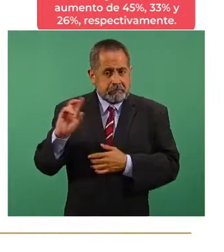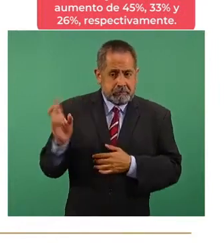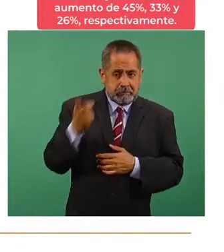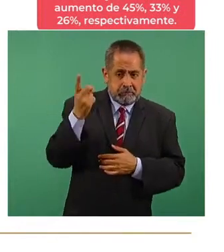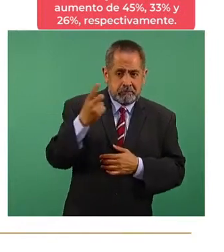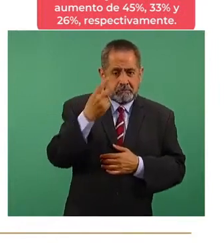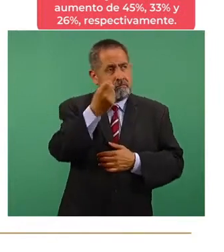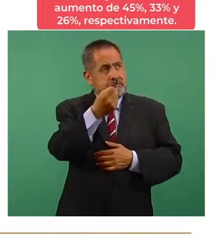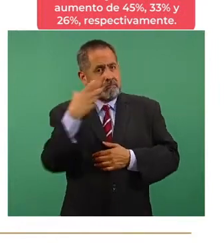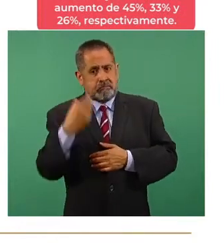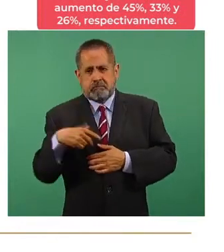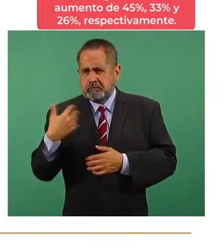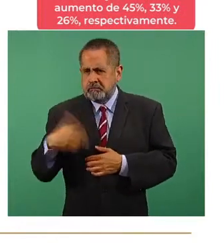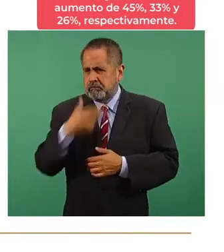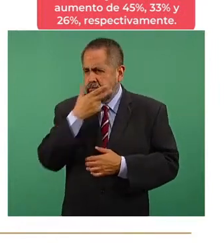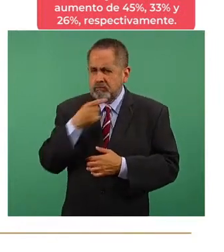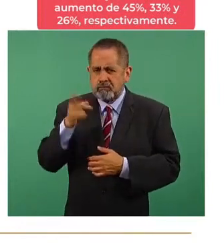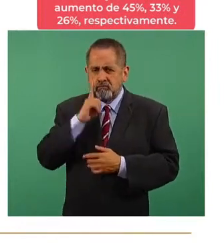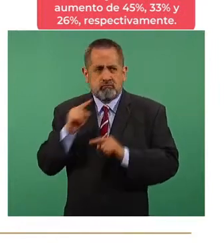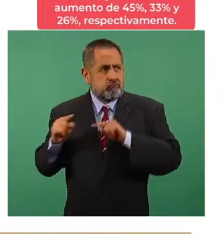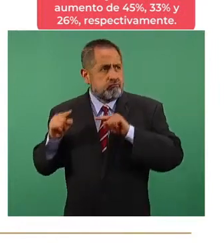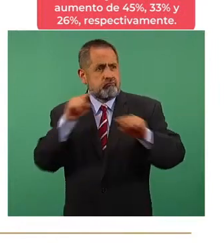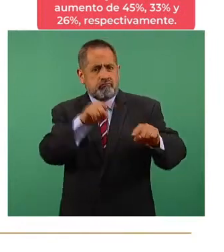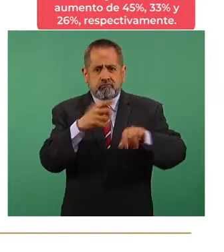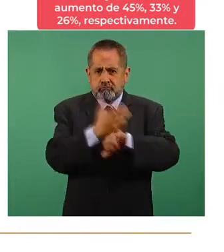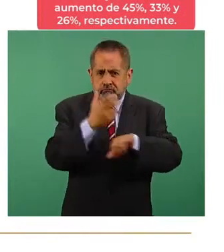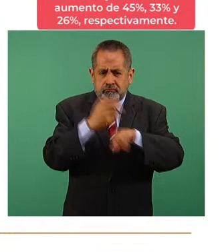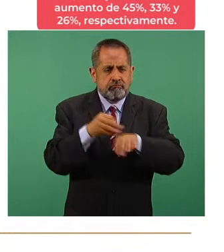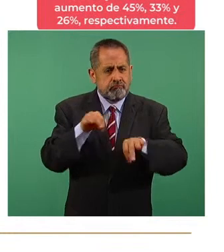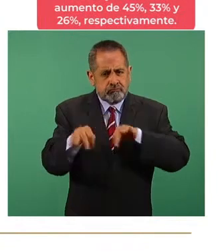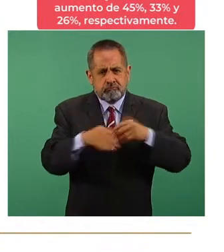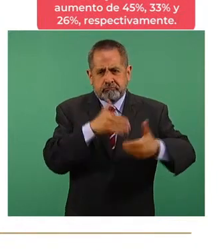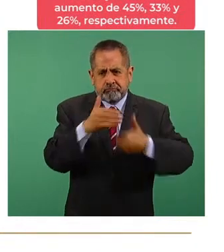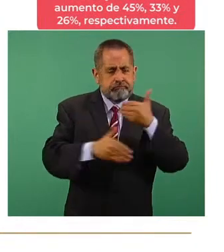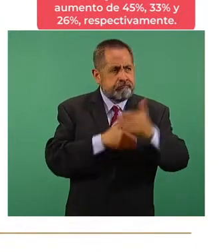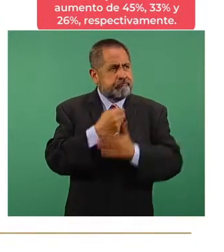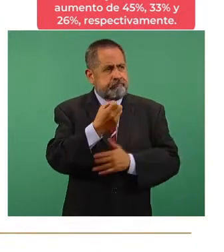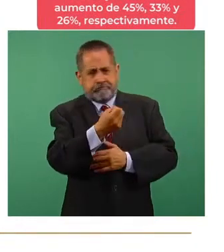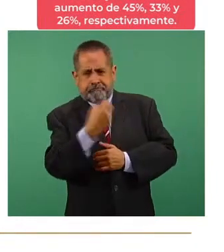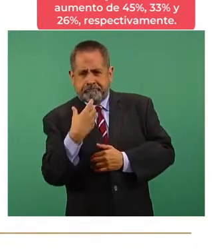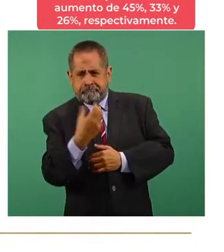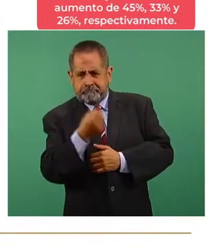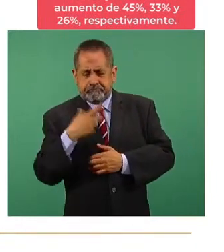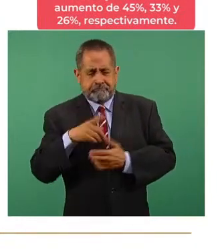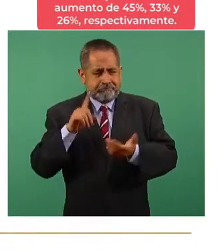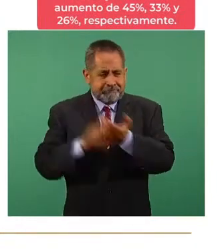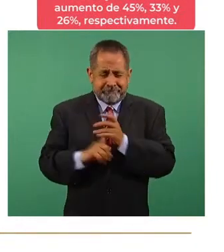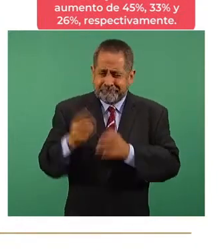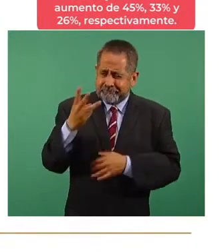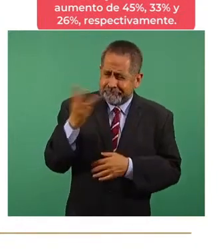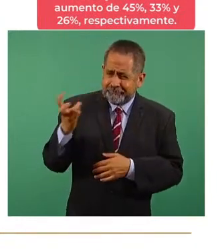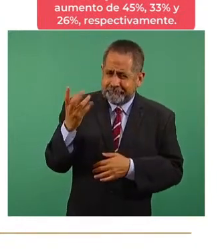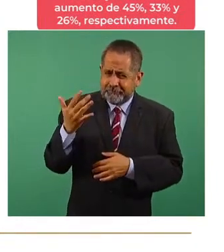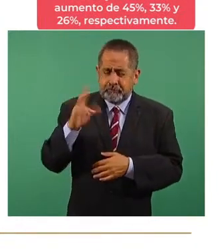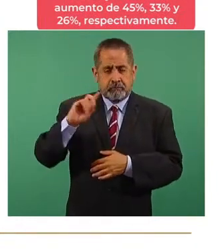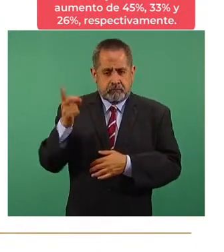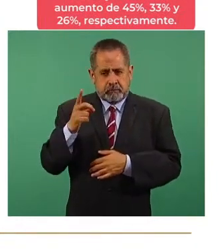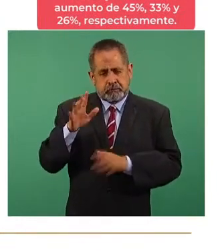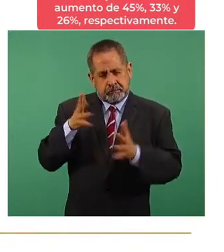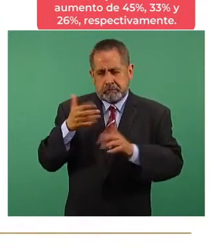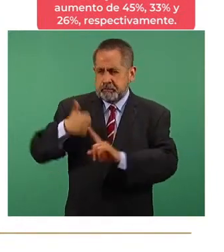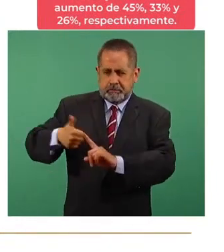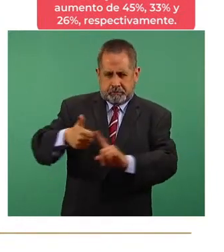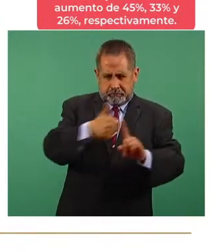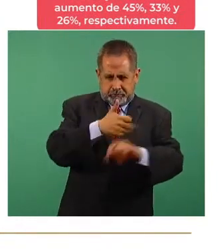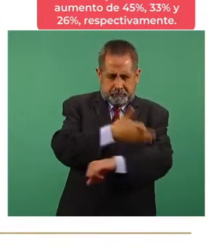esfuerzo de hombres y mujeres que trabajan en los Estados Unidos y que en promedio nos mandan ahora $350, cuando